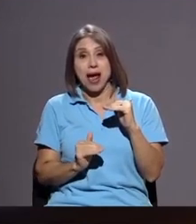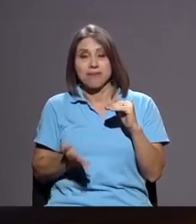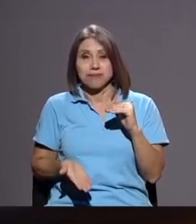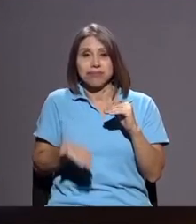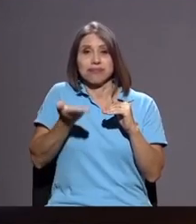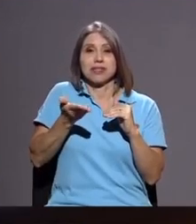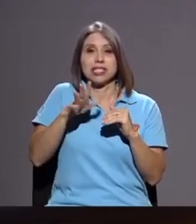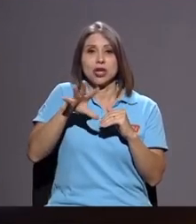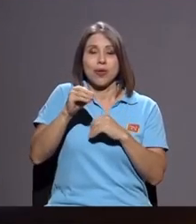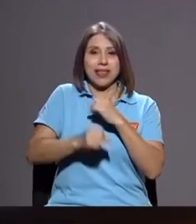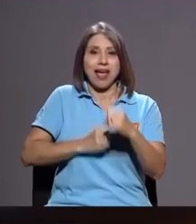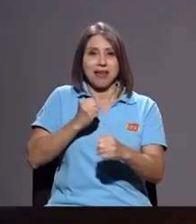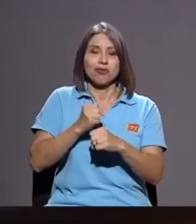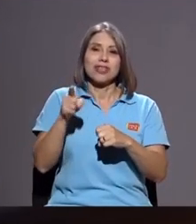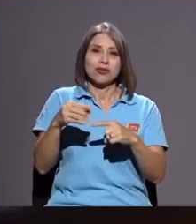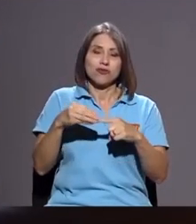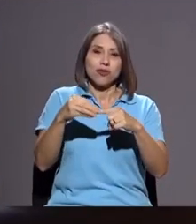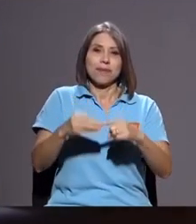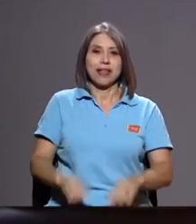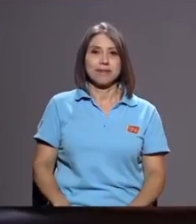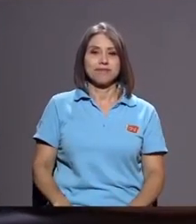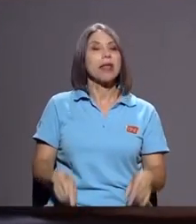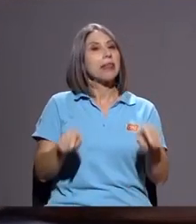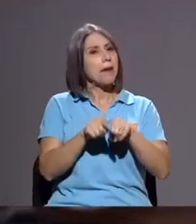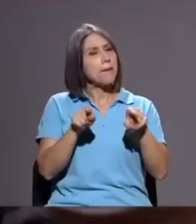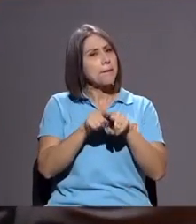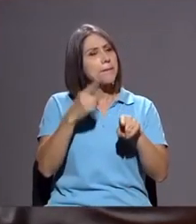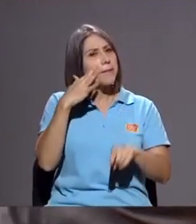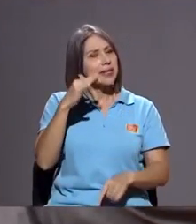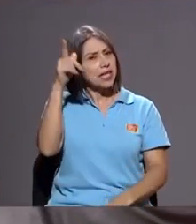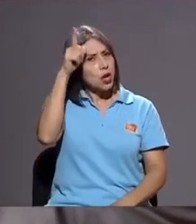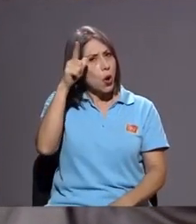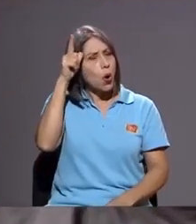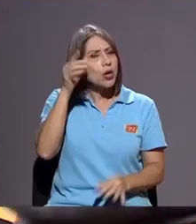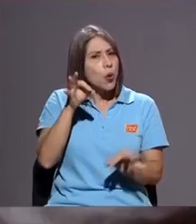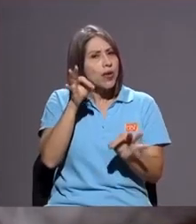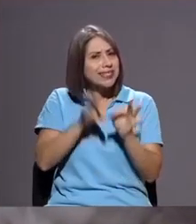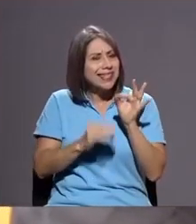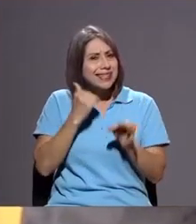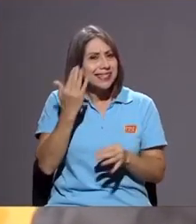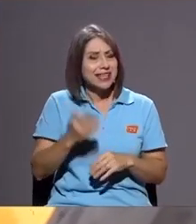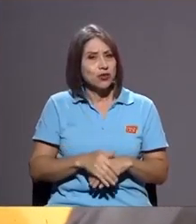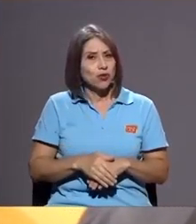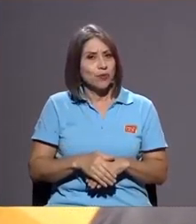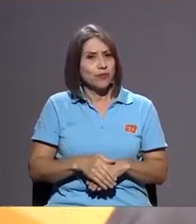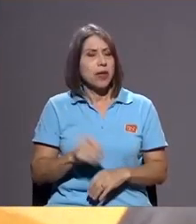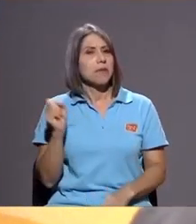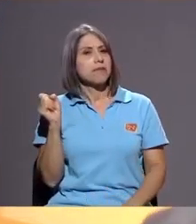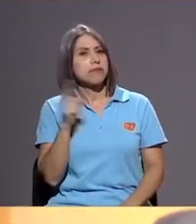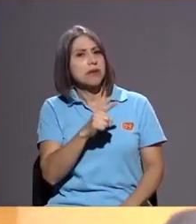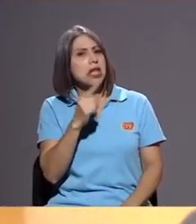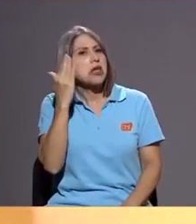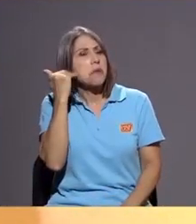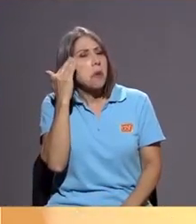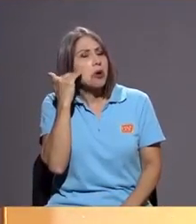fundamental. Y además parece muy lógico y muy sencillo. Tal vez parte de la pregunta, don Rubén, es ¿y